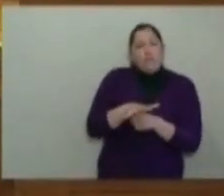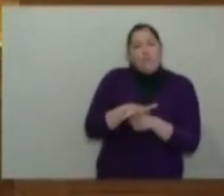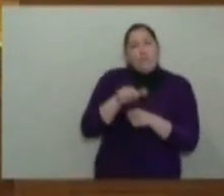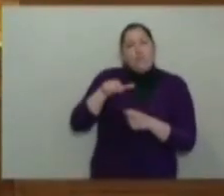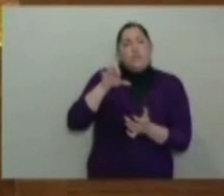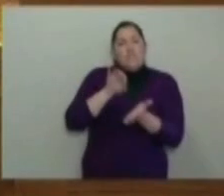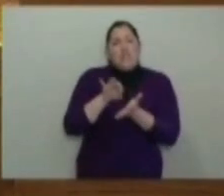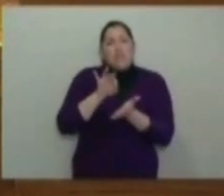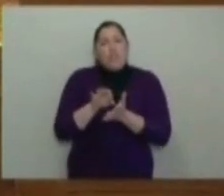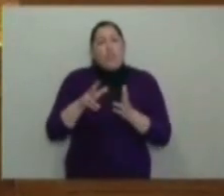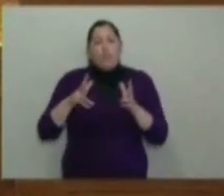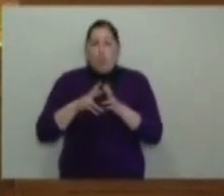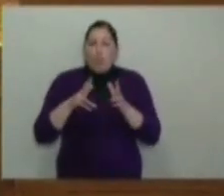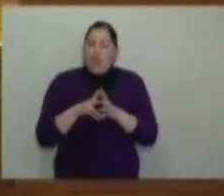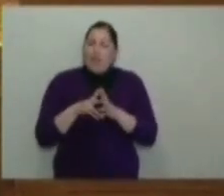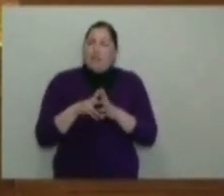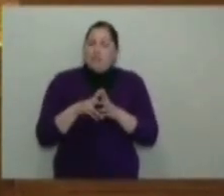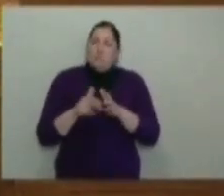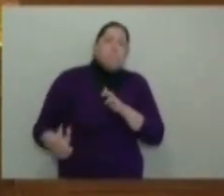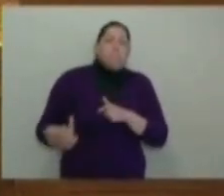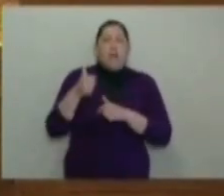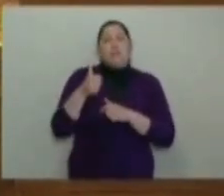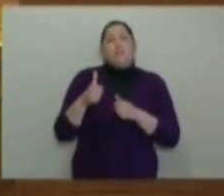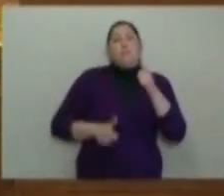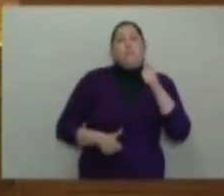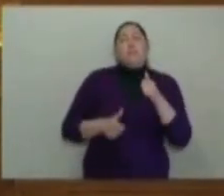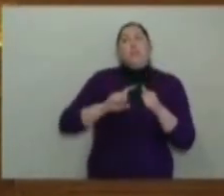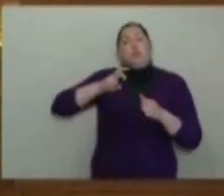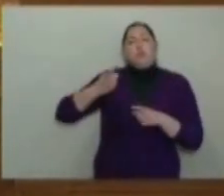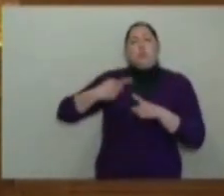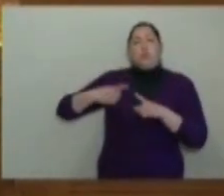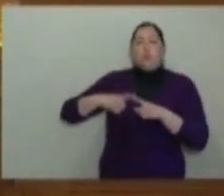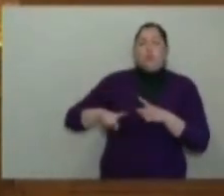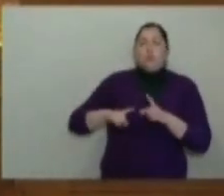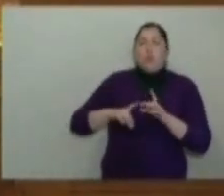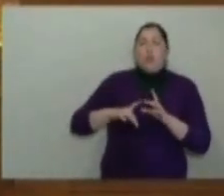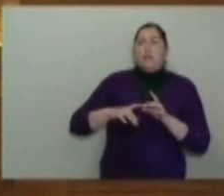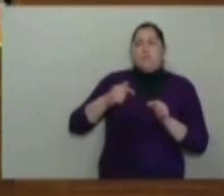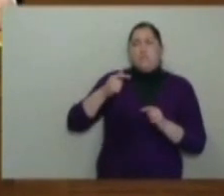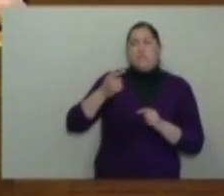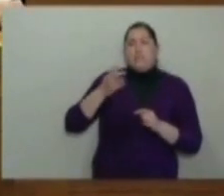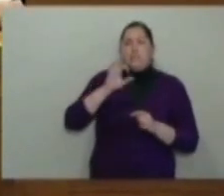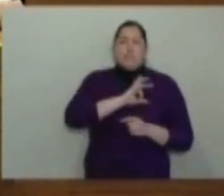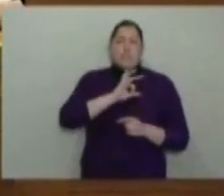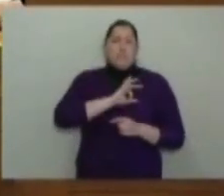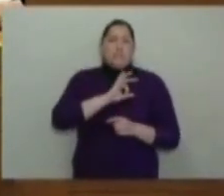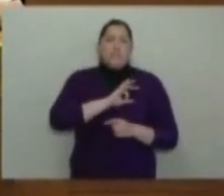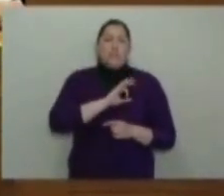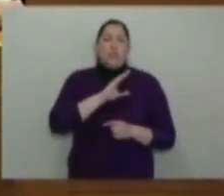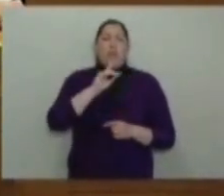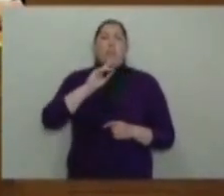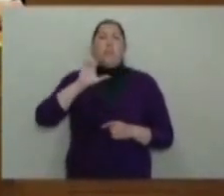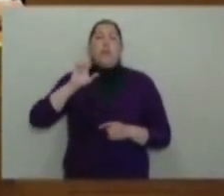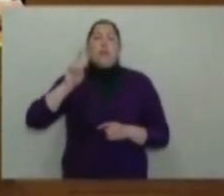servicios de los servicios sociales y miren no Me resisto a una cuestión que manifestaba aquí la señora eh deesa la